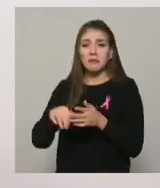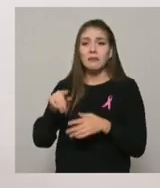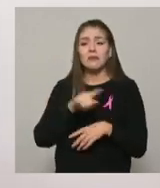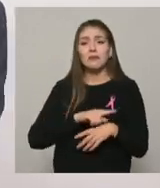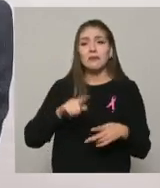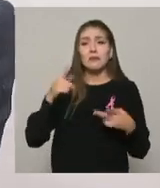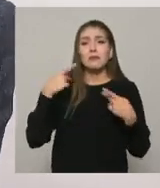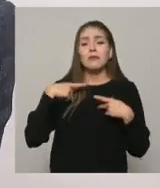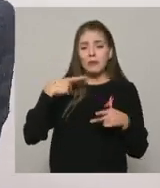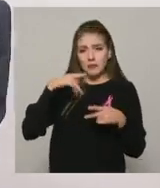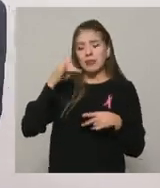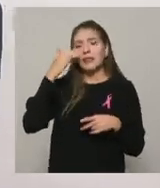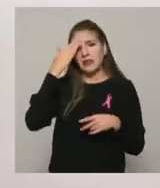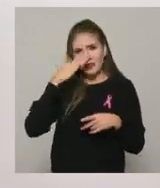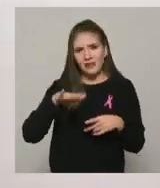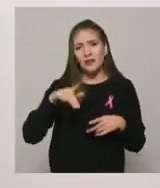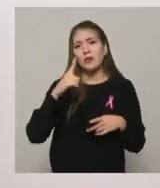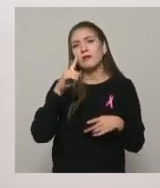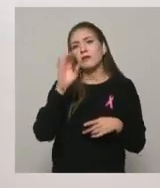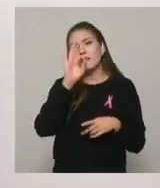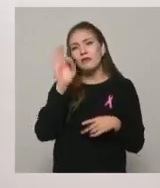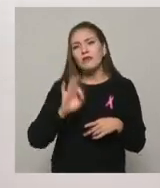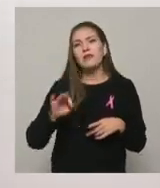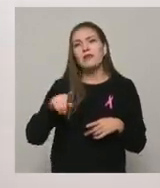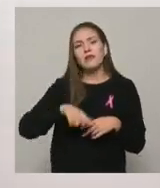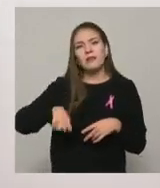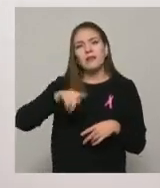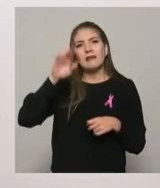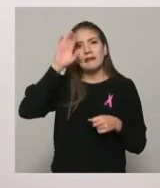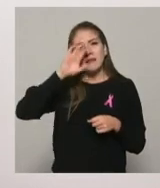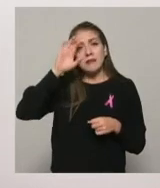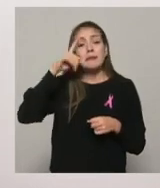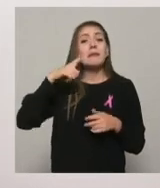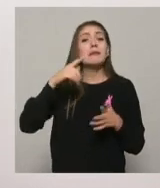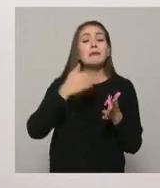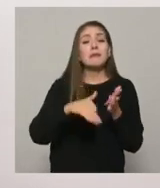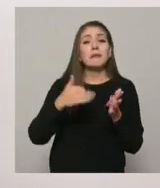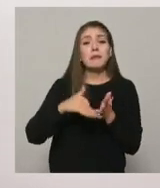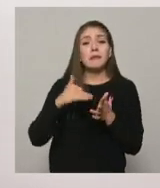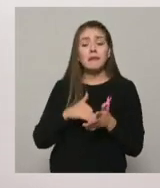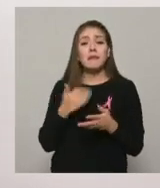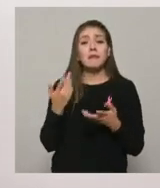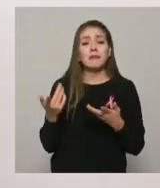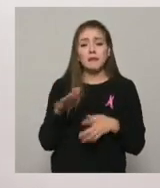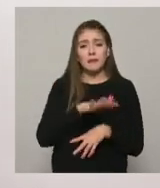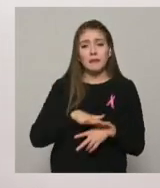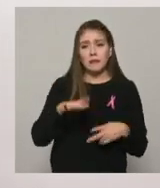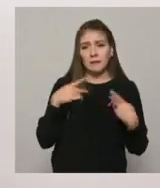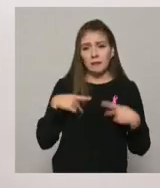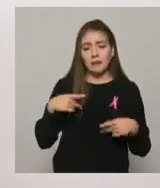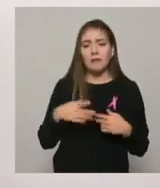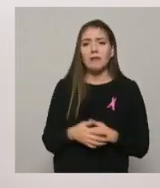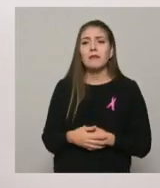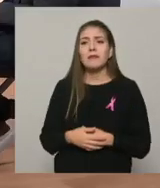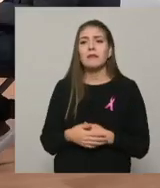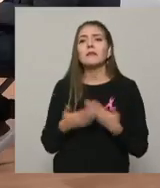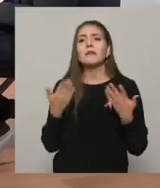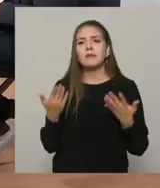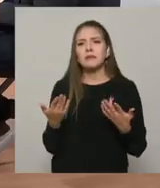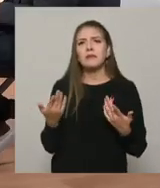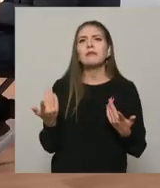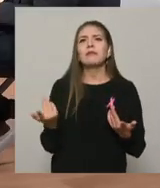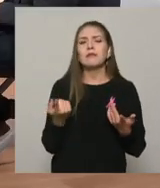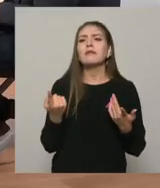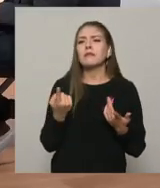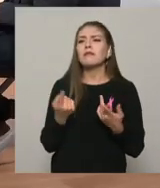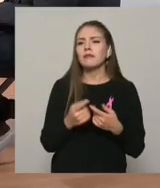es información de ciencia, y entre más espacios haya para poner el tema sobre la mesa, pues se agradece mucho. Y para ti, Arturo, ¿qué tan importante fue? Los